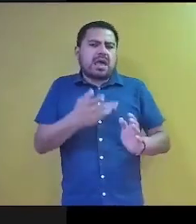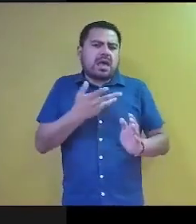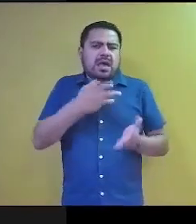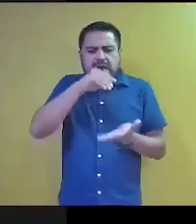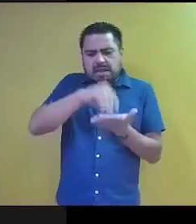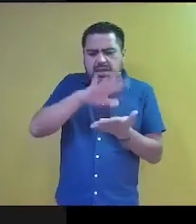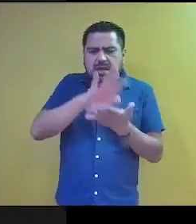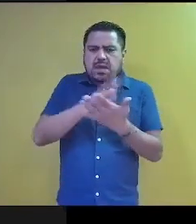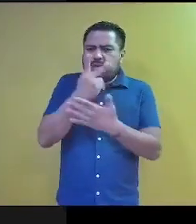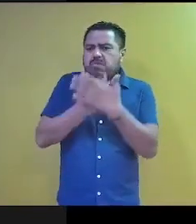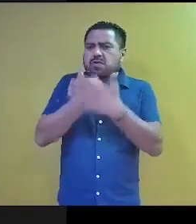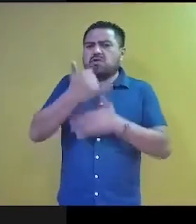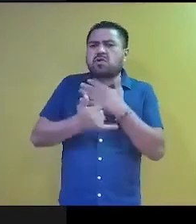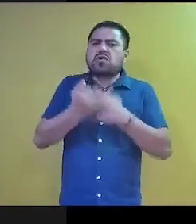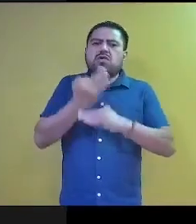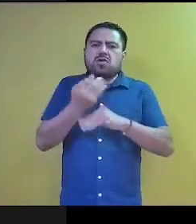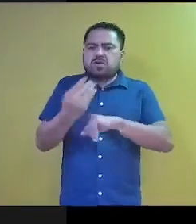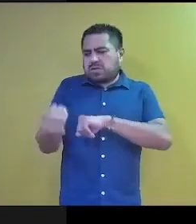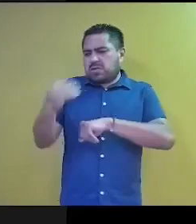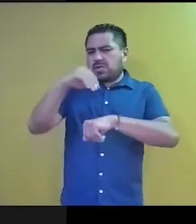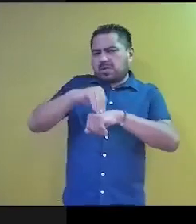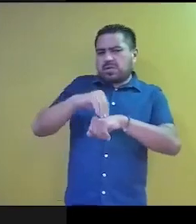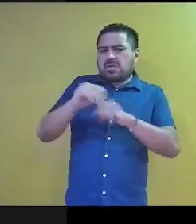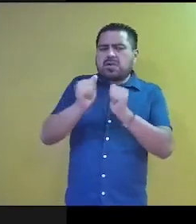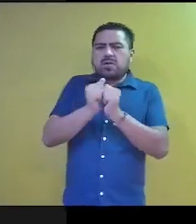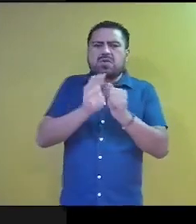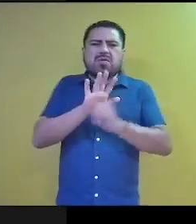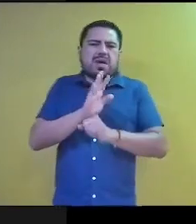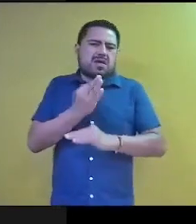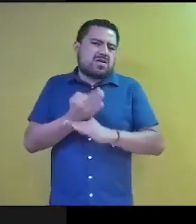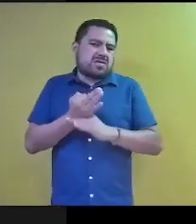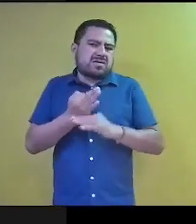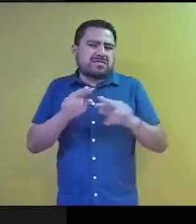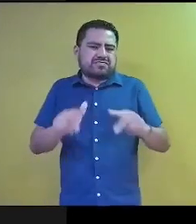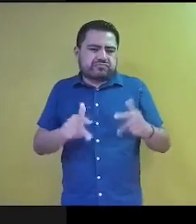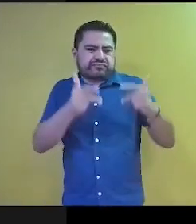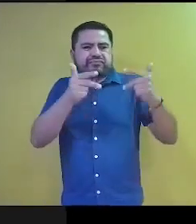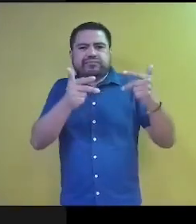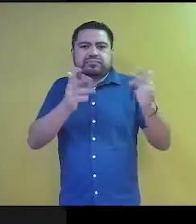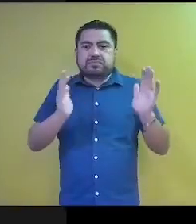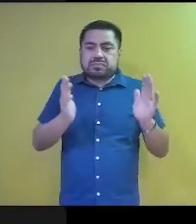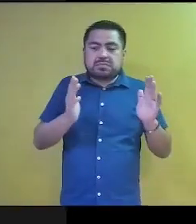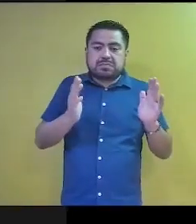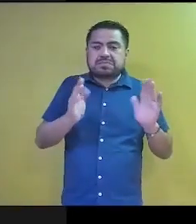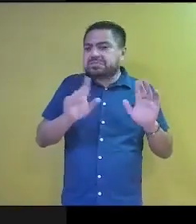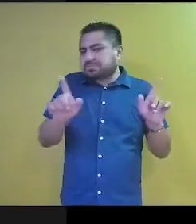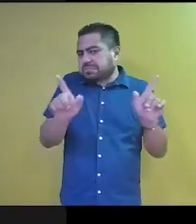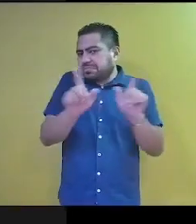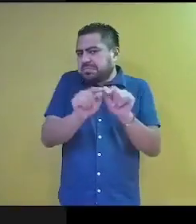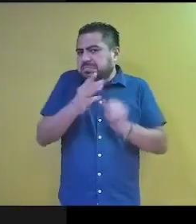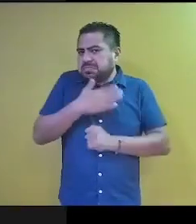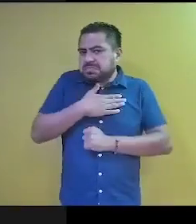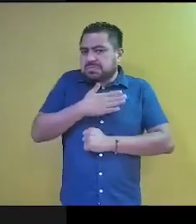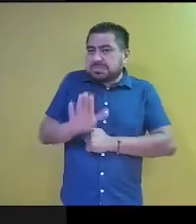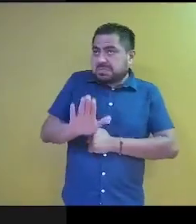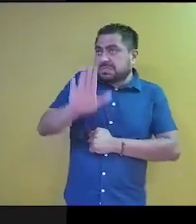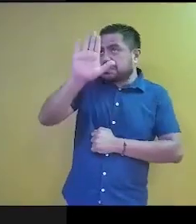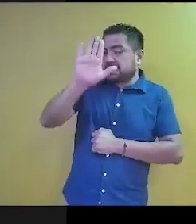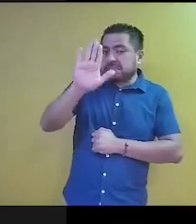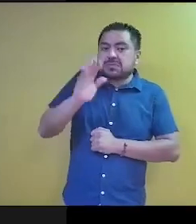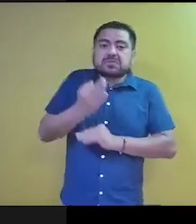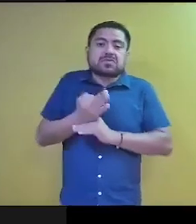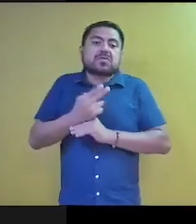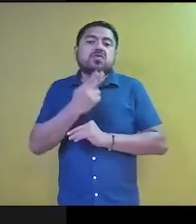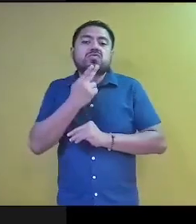el proyecto que se nos pone a consideración en esta sesión. Ahí dejaría mi participación. Cedo